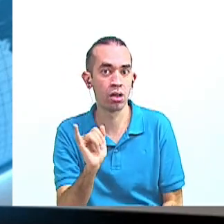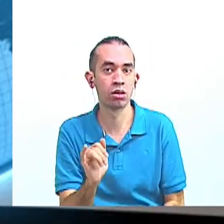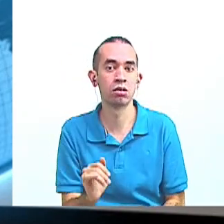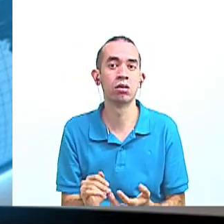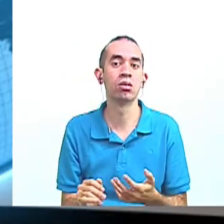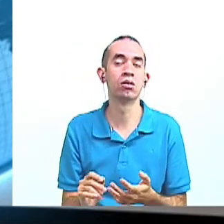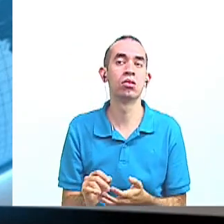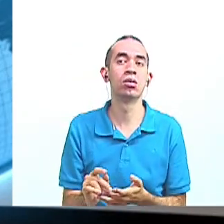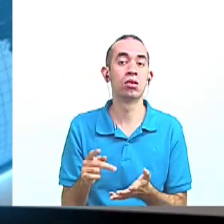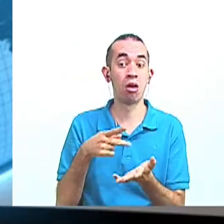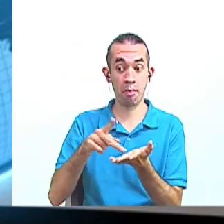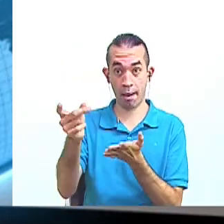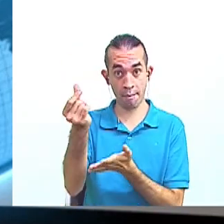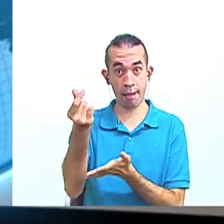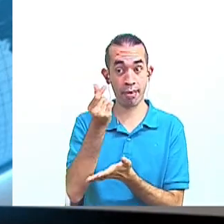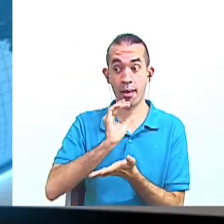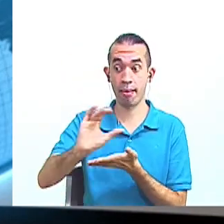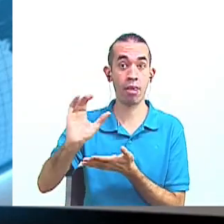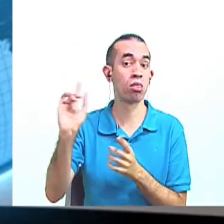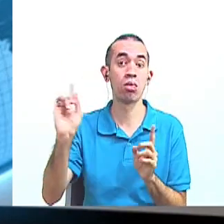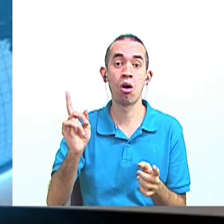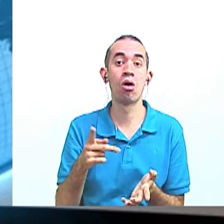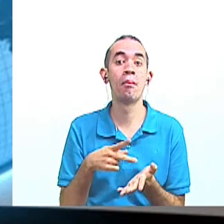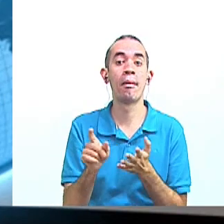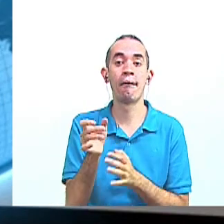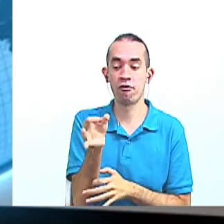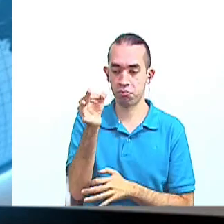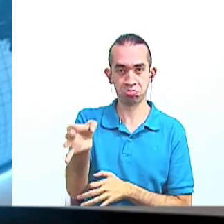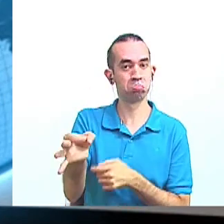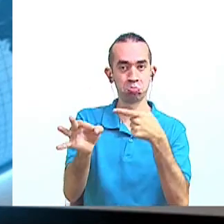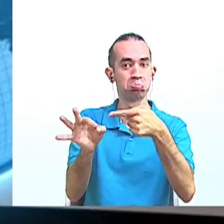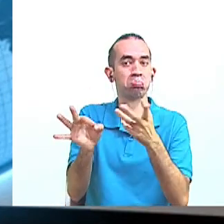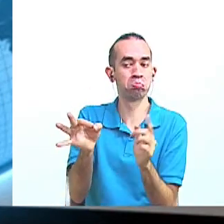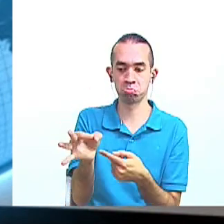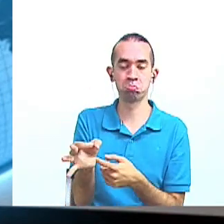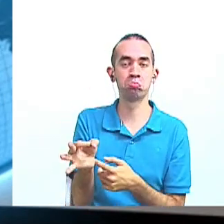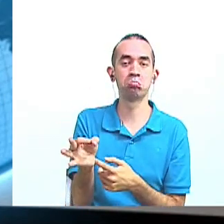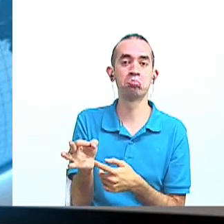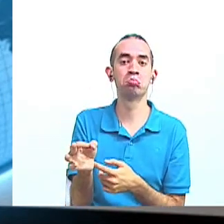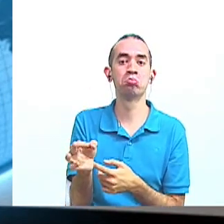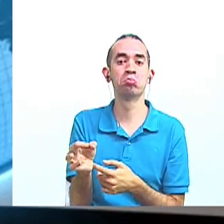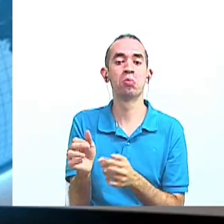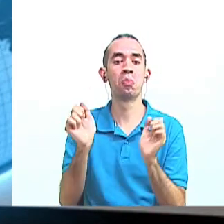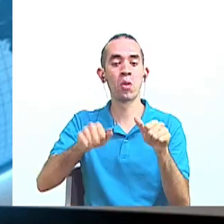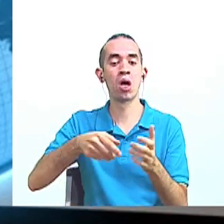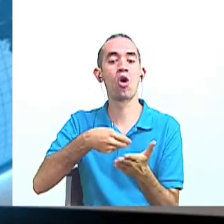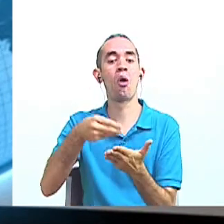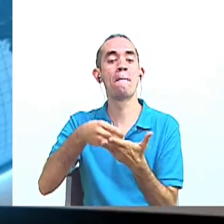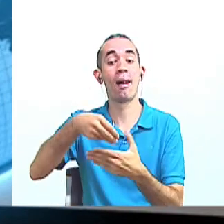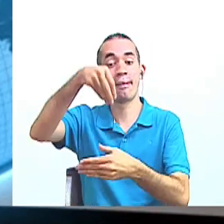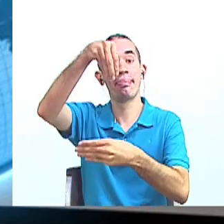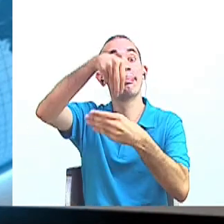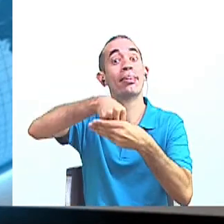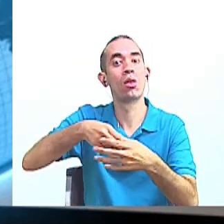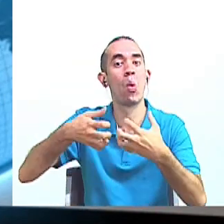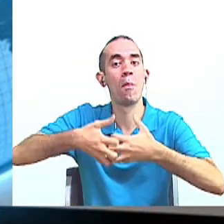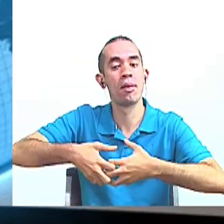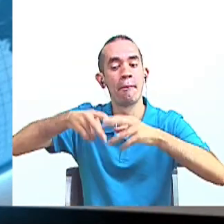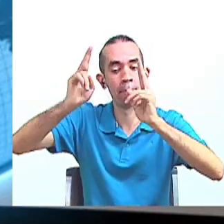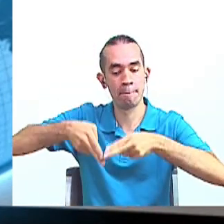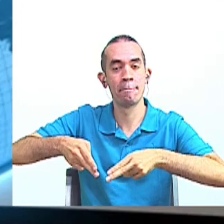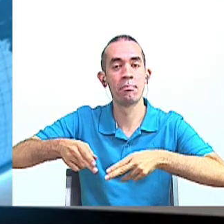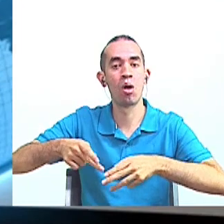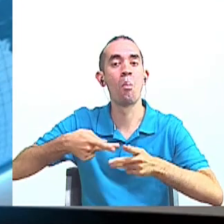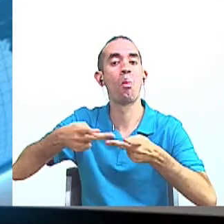pagaba con dinero, sino que se les pagaba con una fichita que solamente tenía valor dentro de la compañía y que podían